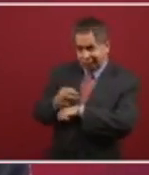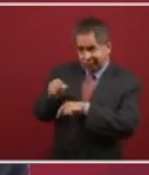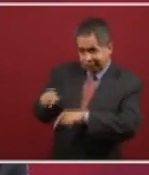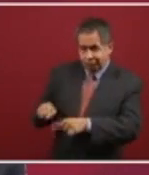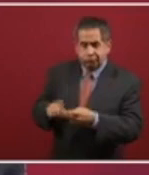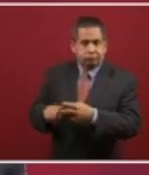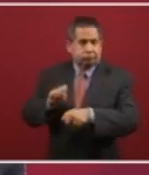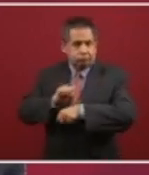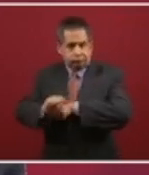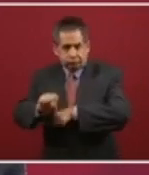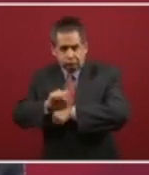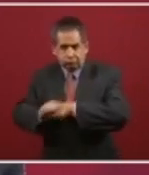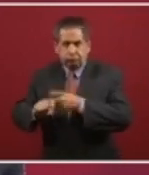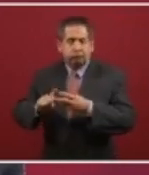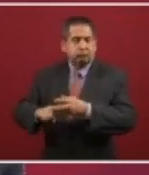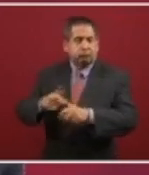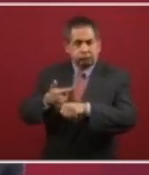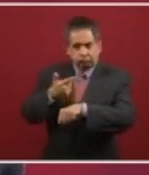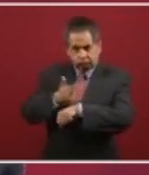El Salvador, en Guatemala,